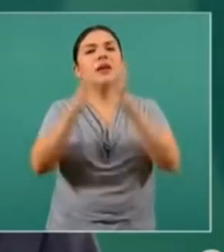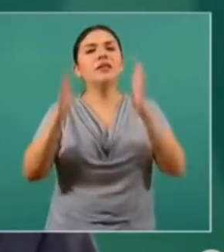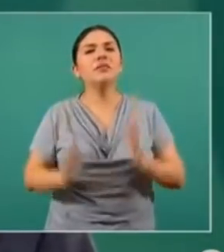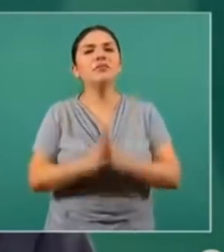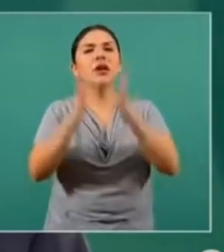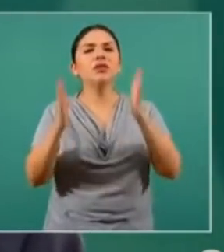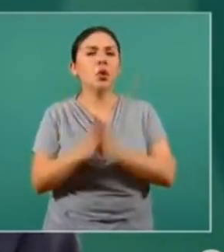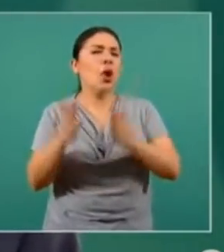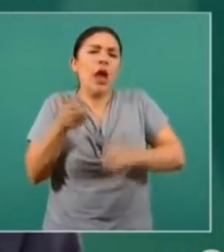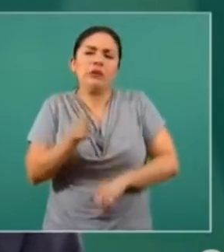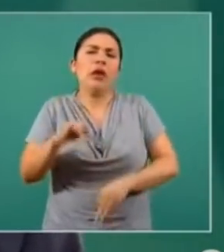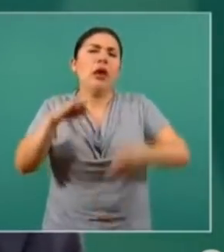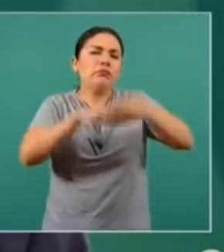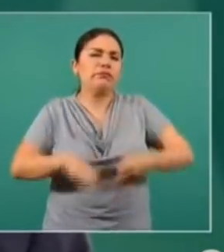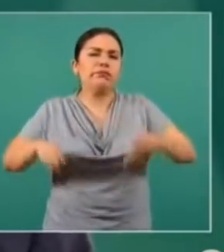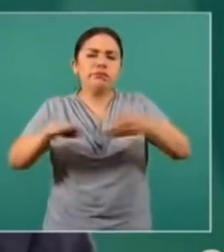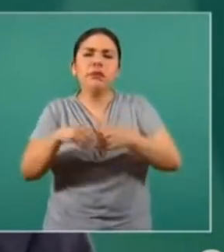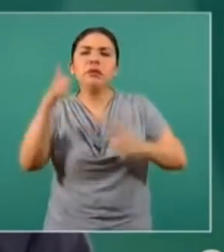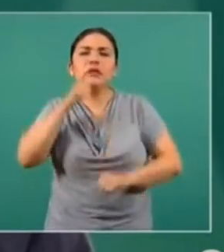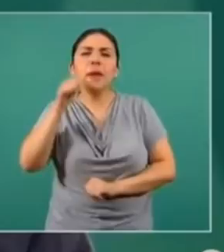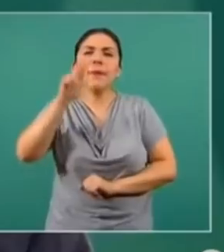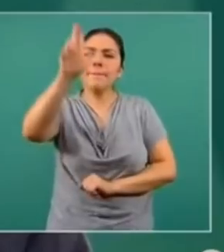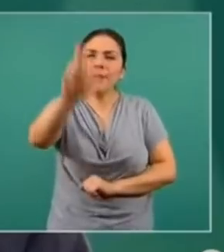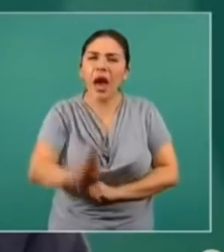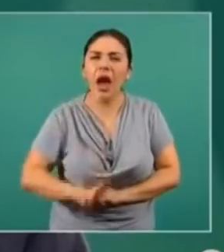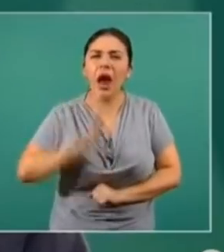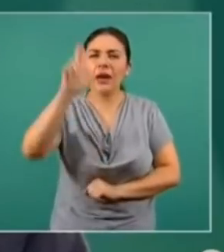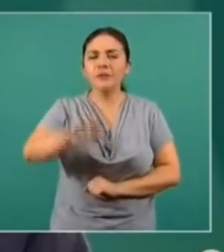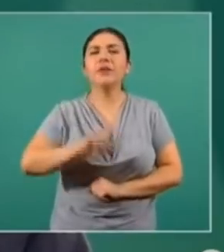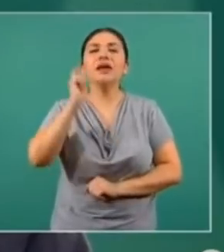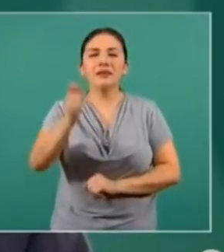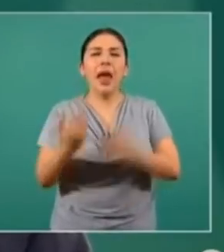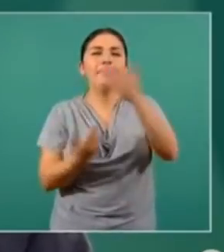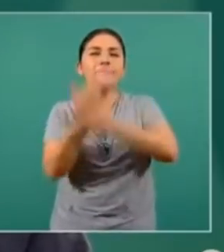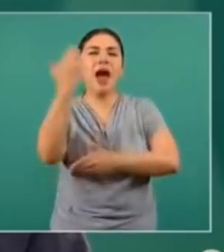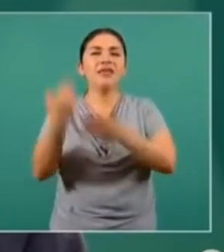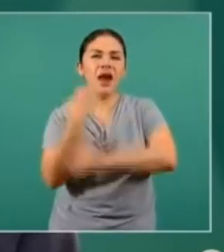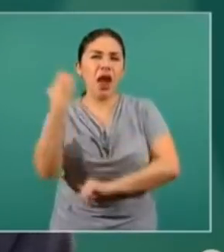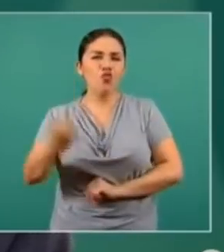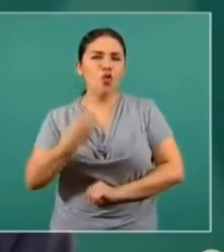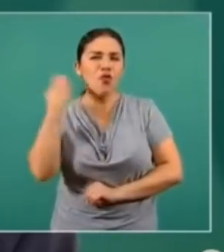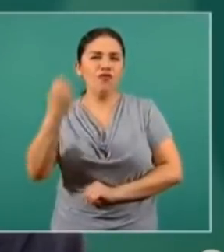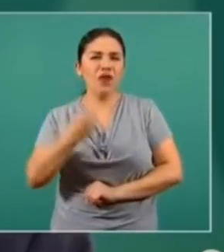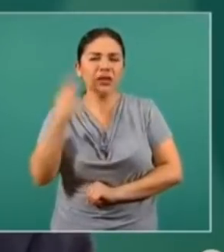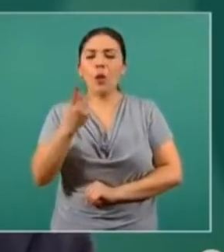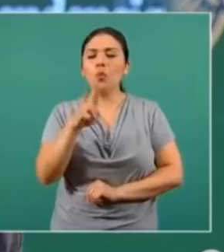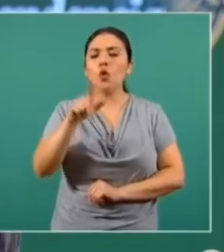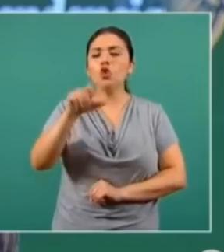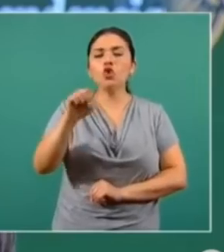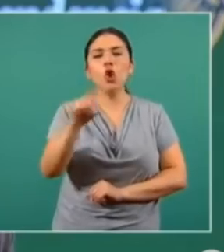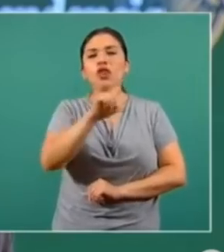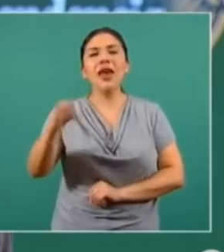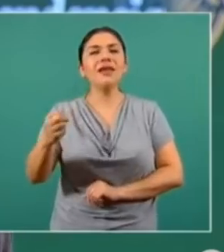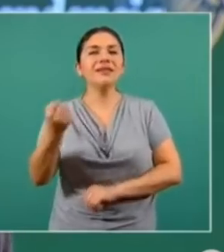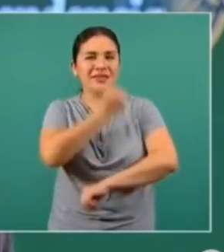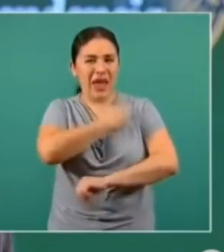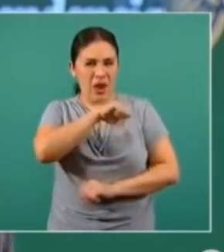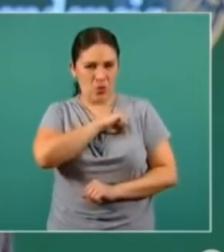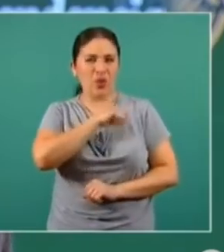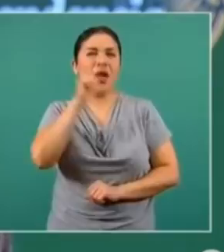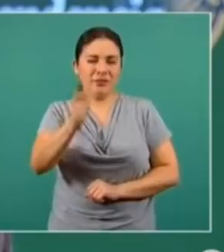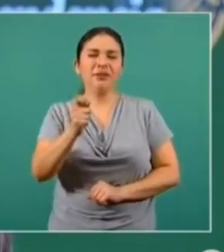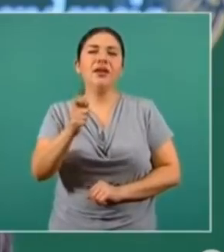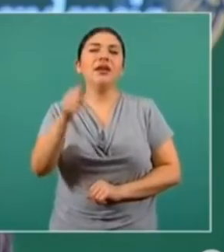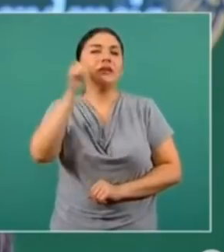participación rutinaria todos los martes en el Pulso de la Salud. El Pulso de la Salud es una sección específica que nos